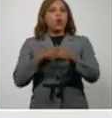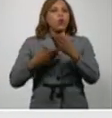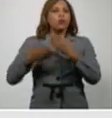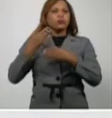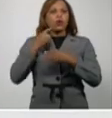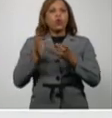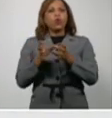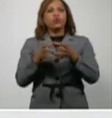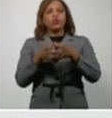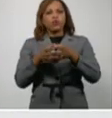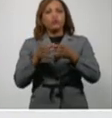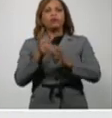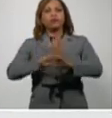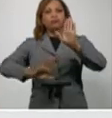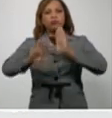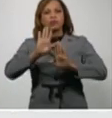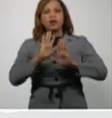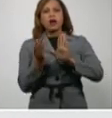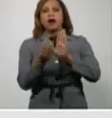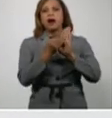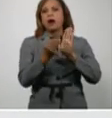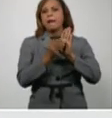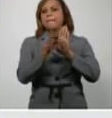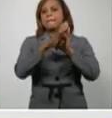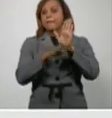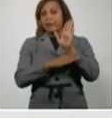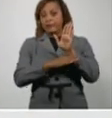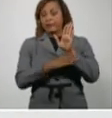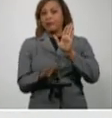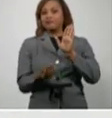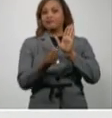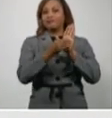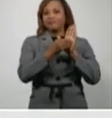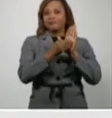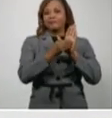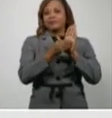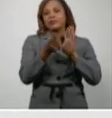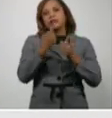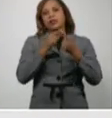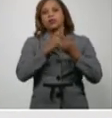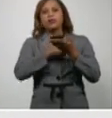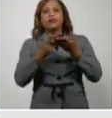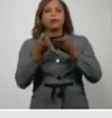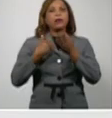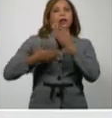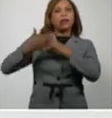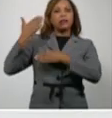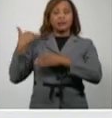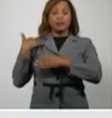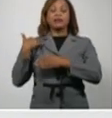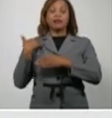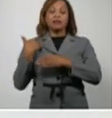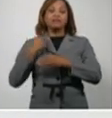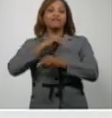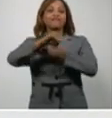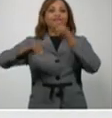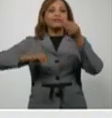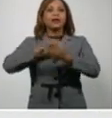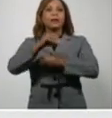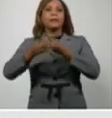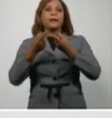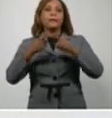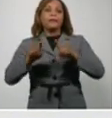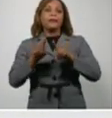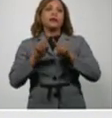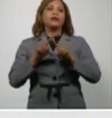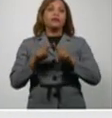decidido adoptar un grupo de medidas adicionales a las que ya hace apenas una semana se adoptaron de este lado y que tienen que ver